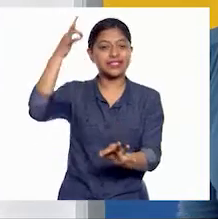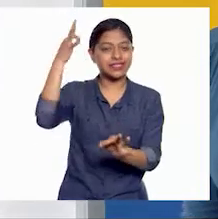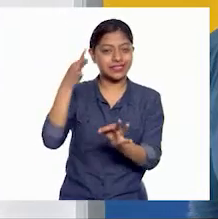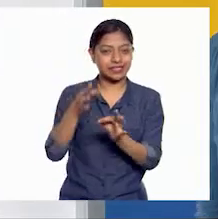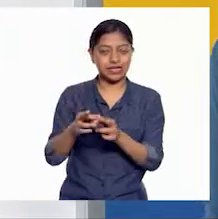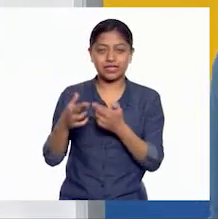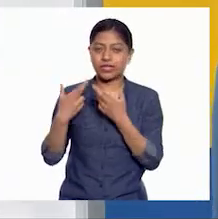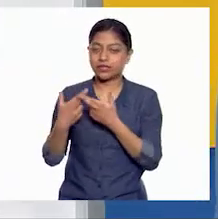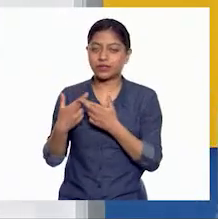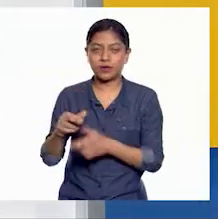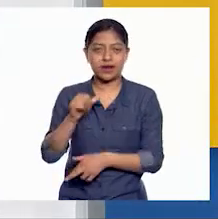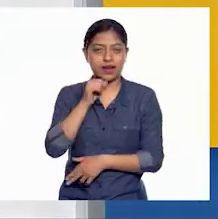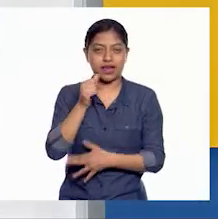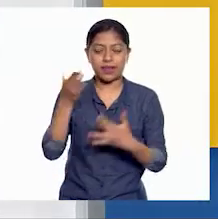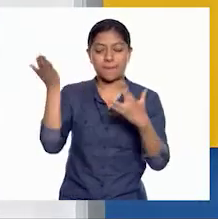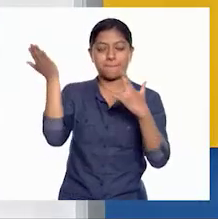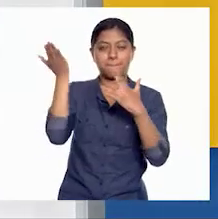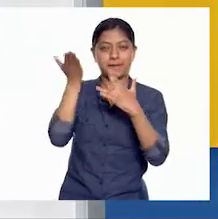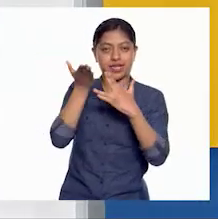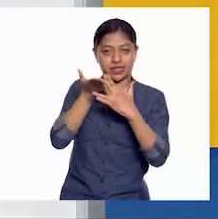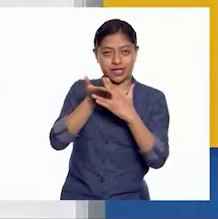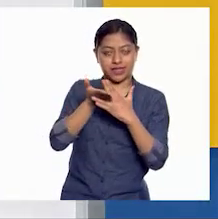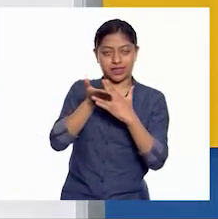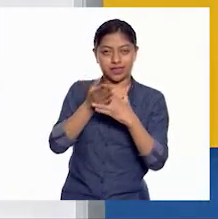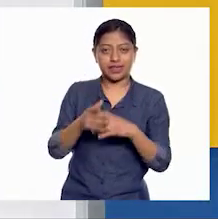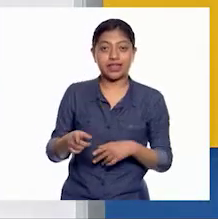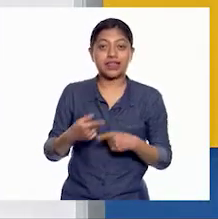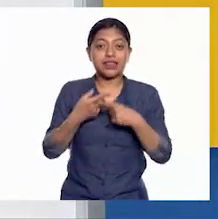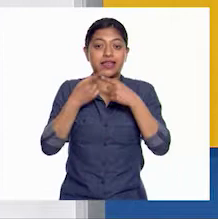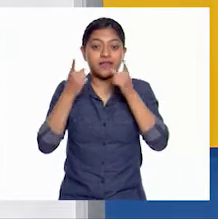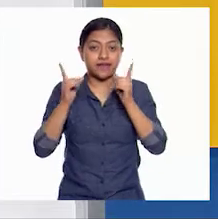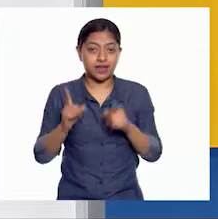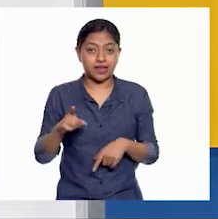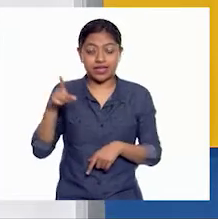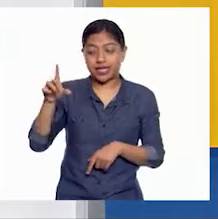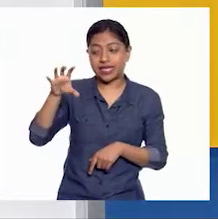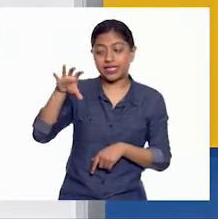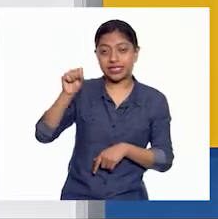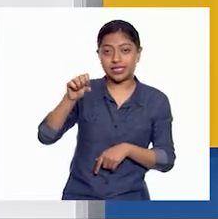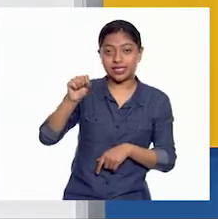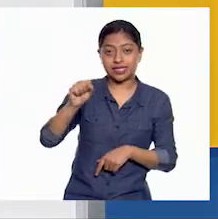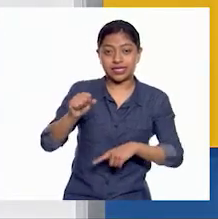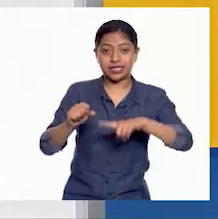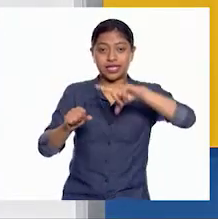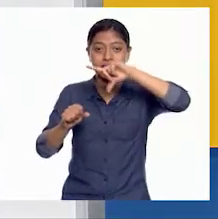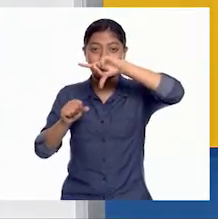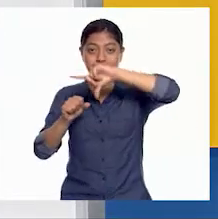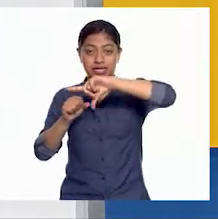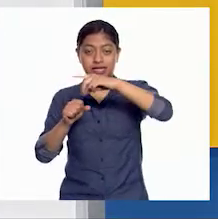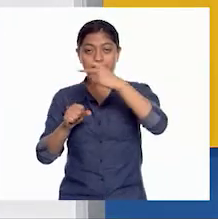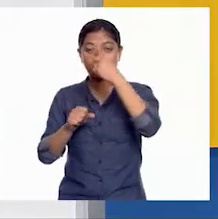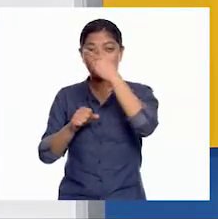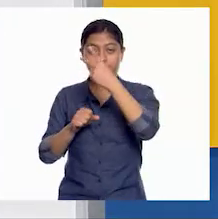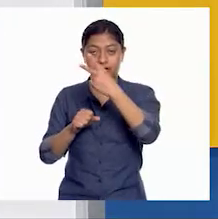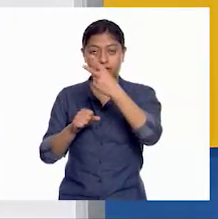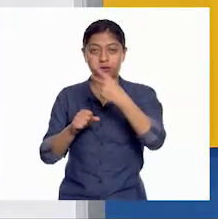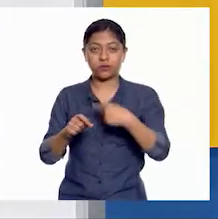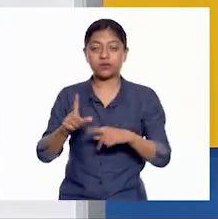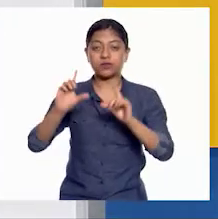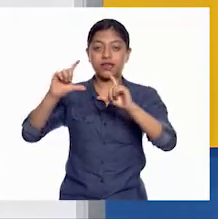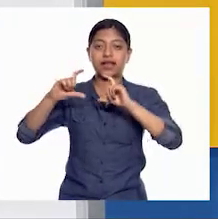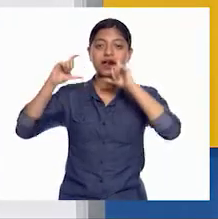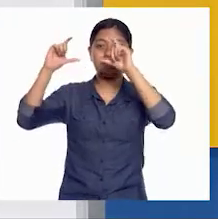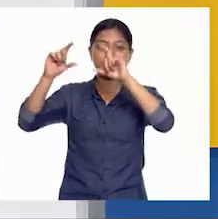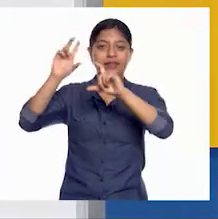iguales y no sobra nada. Si dividimos 60 entre 2, el cociente va a ser 30.